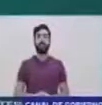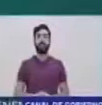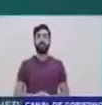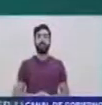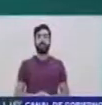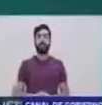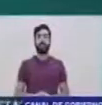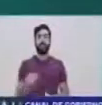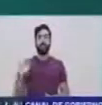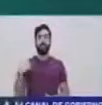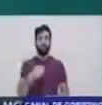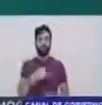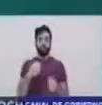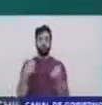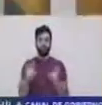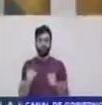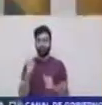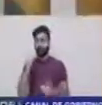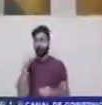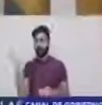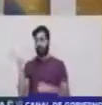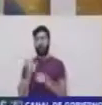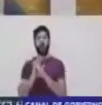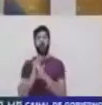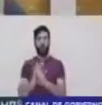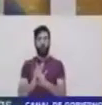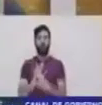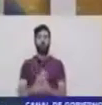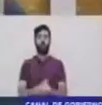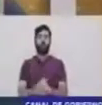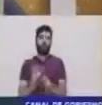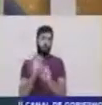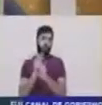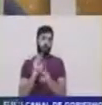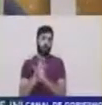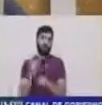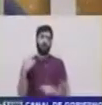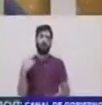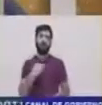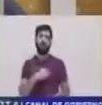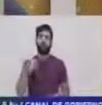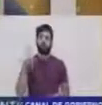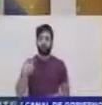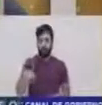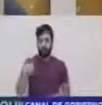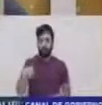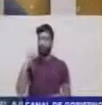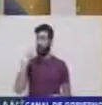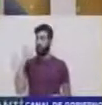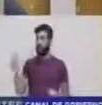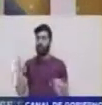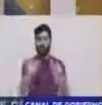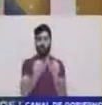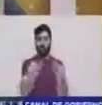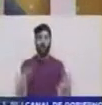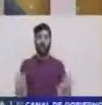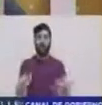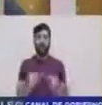Entonces vamos a hacer un ejemplo. Supongamos que necesitamos el área